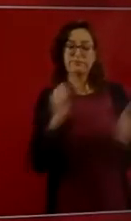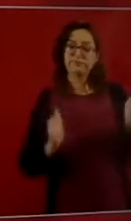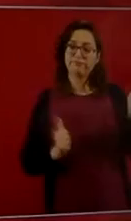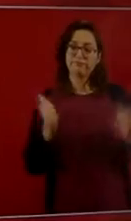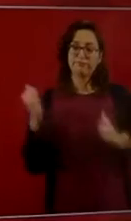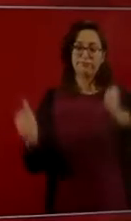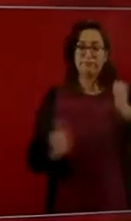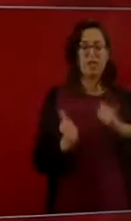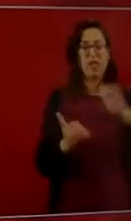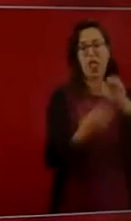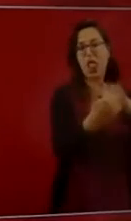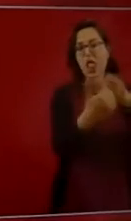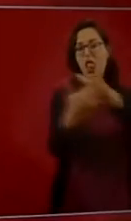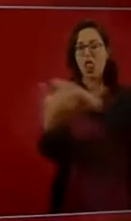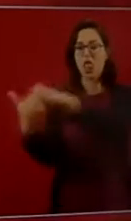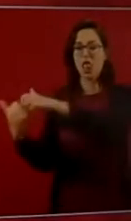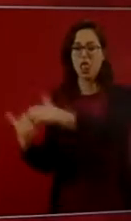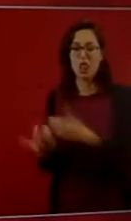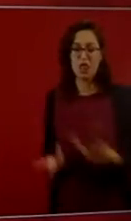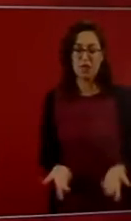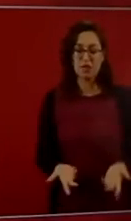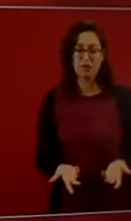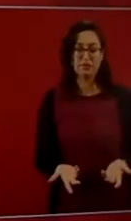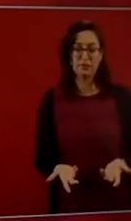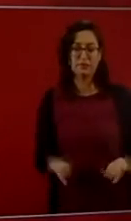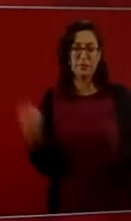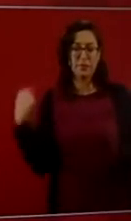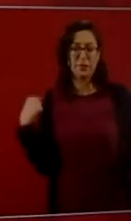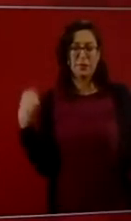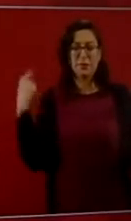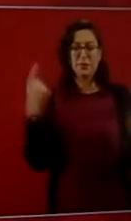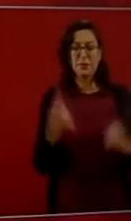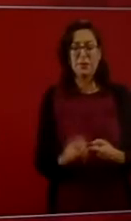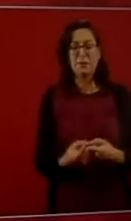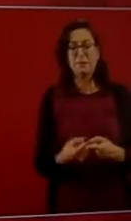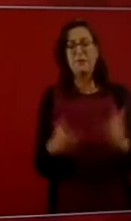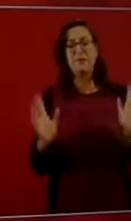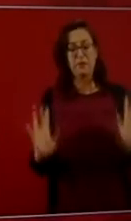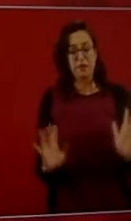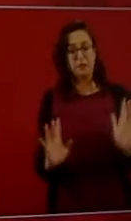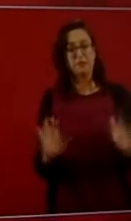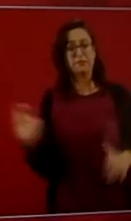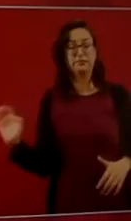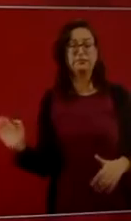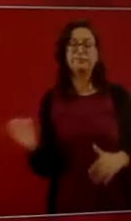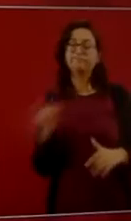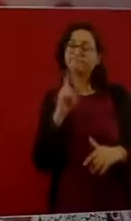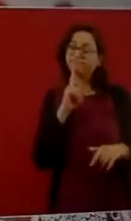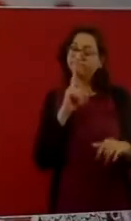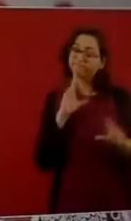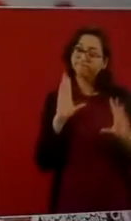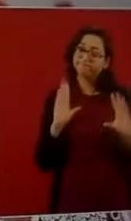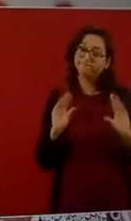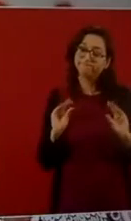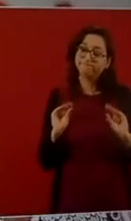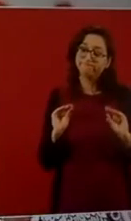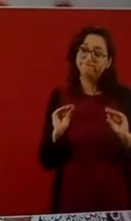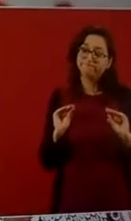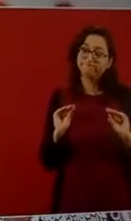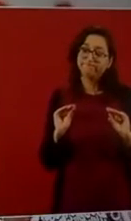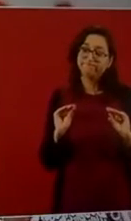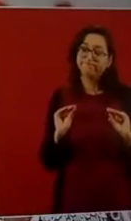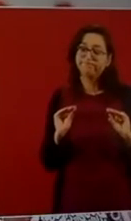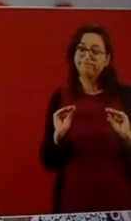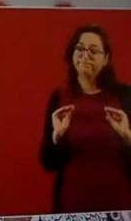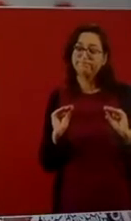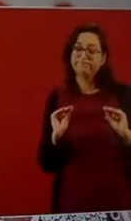falleció. Gracias a todos por estar al pendiente, pero oficialmente el doctor Mireles ya falleció, señaló su hijo